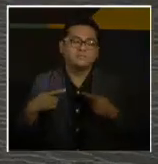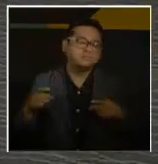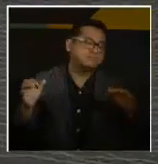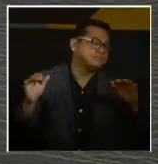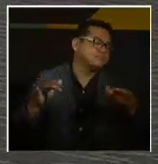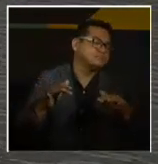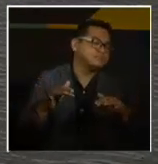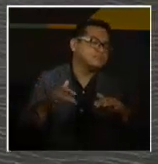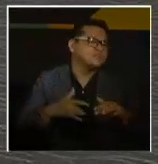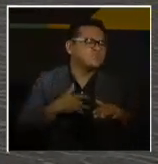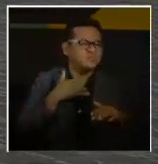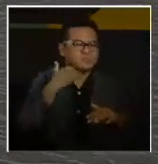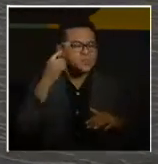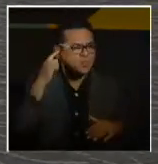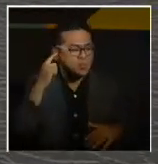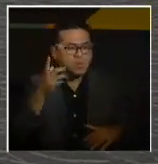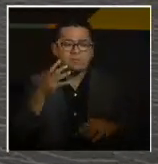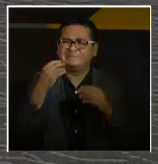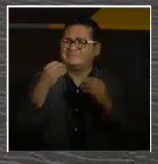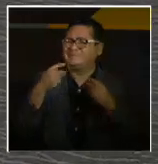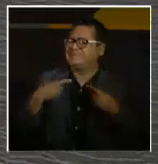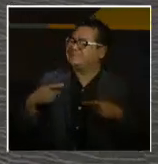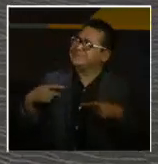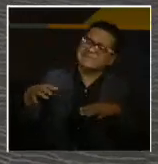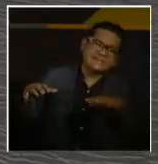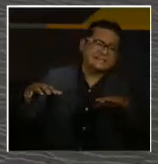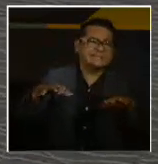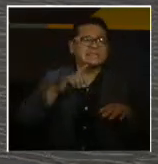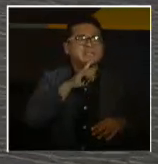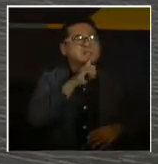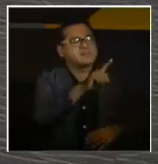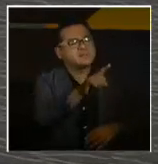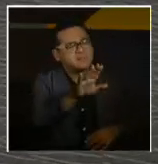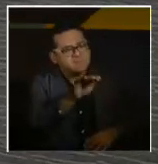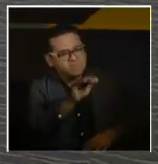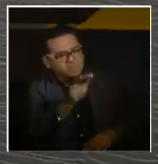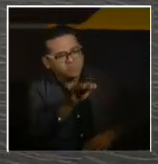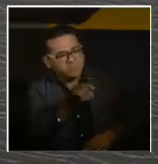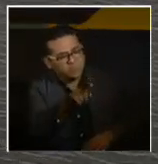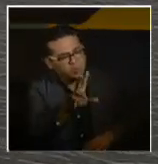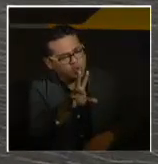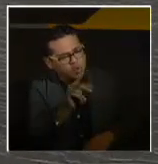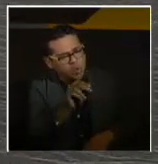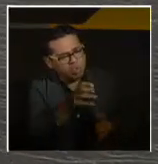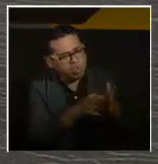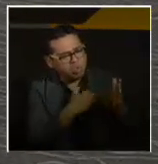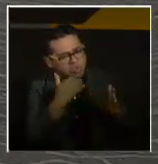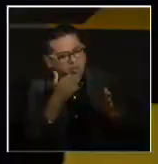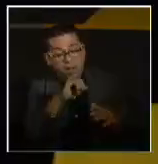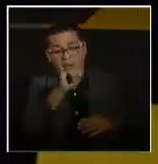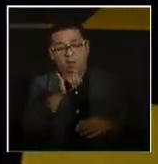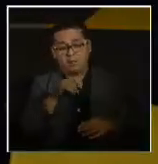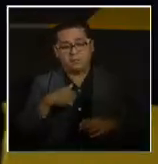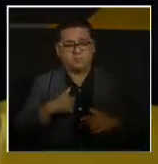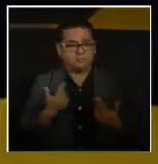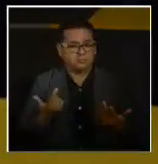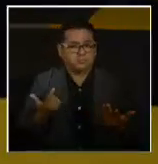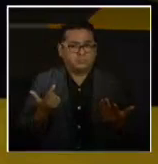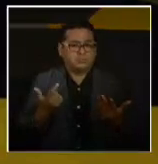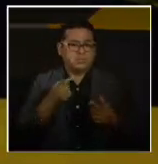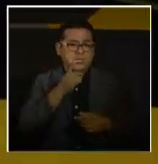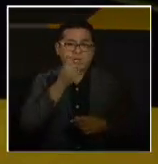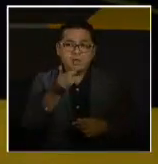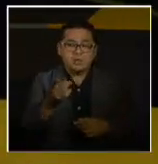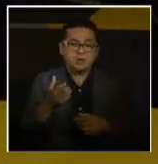ciudadanos. Yo escucho campañas en donde le dicen al ciudadano, di no a la corrupción, pero jamás he escuchado una